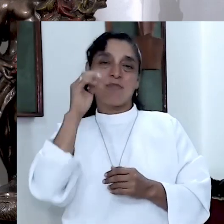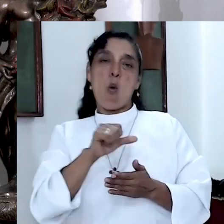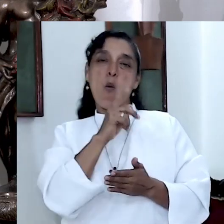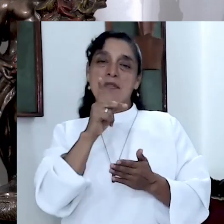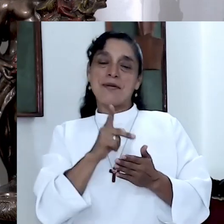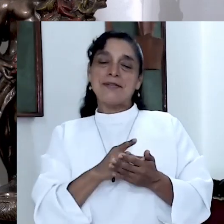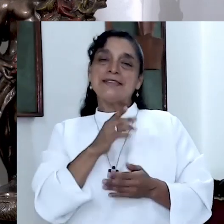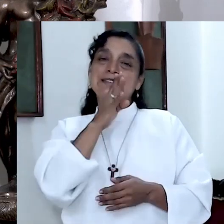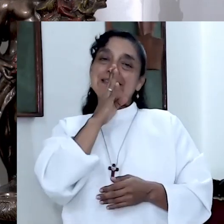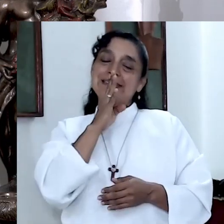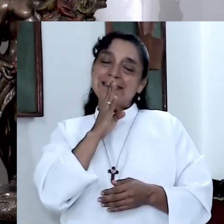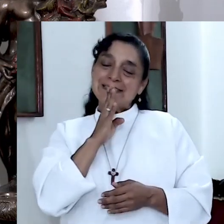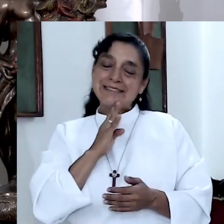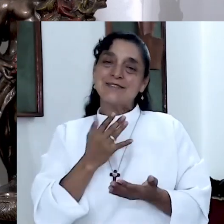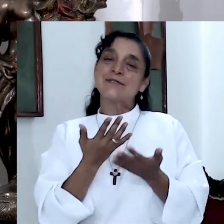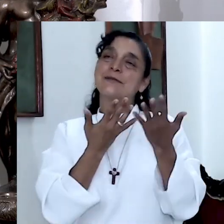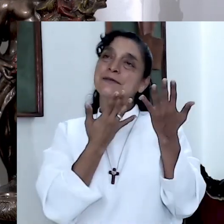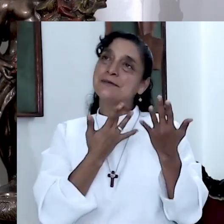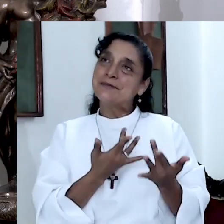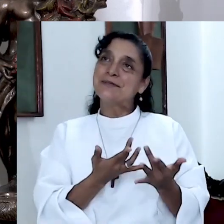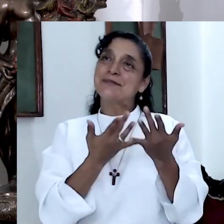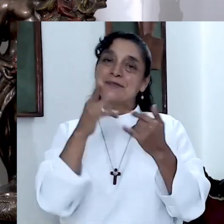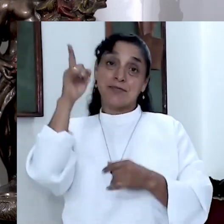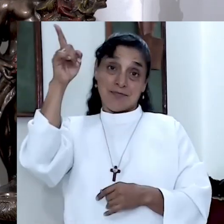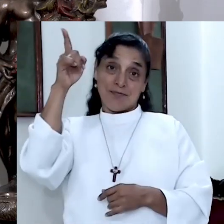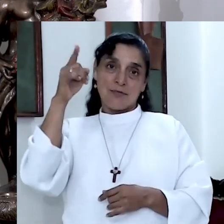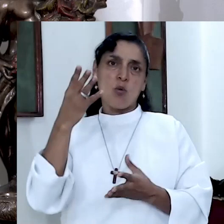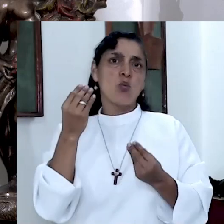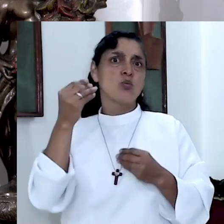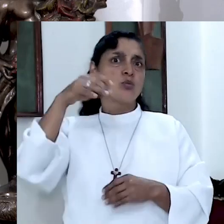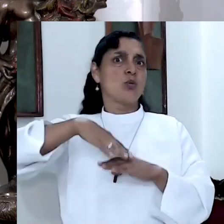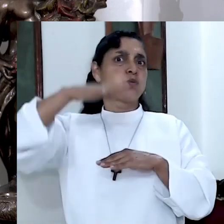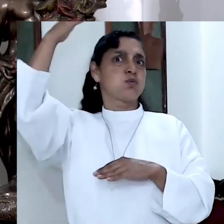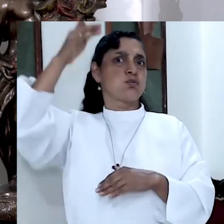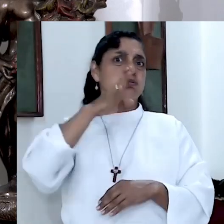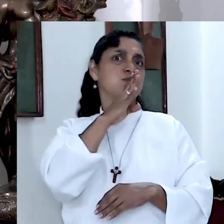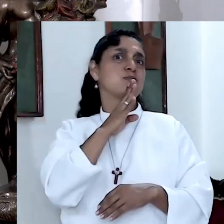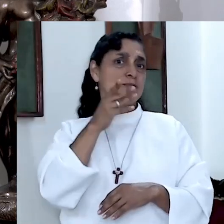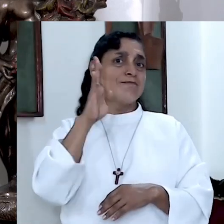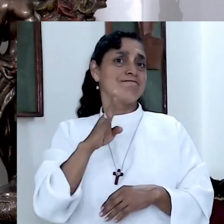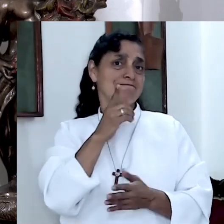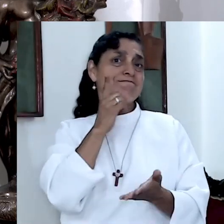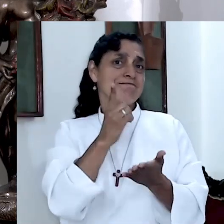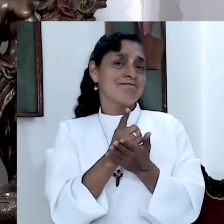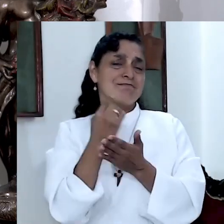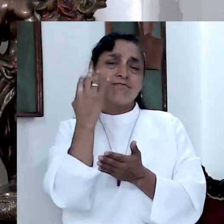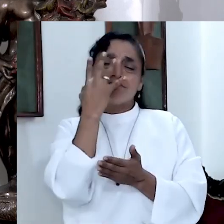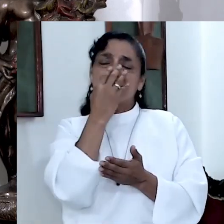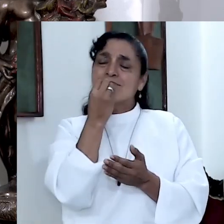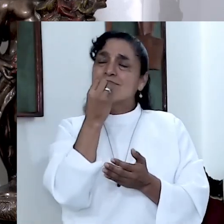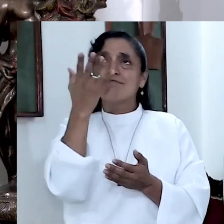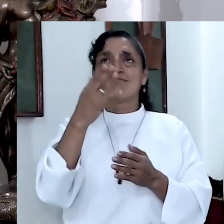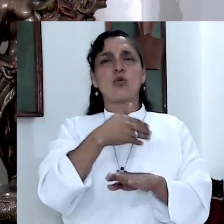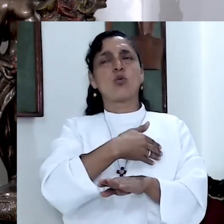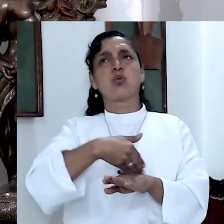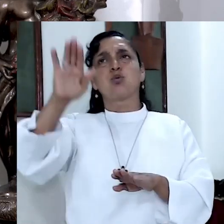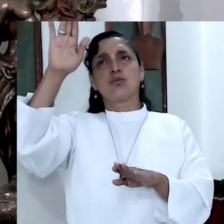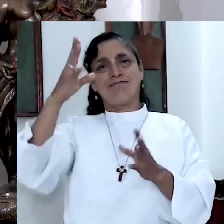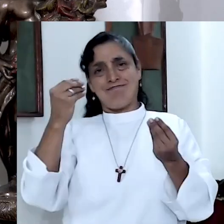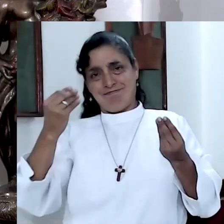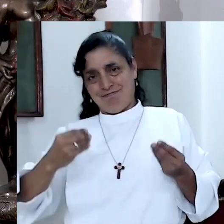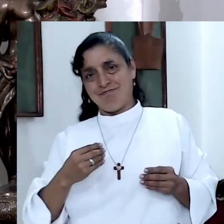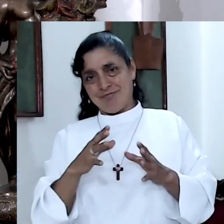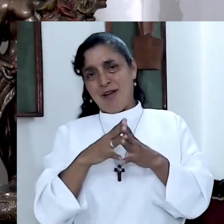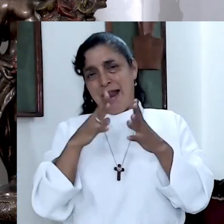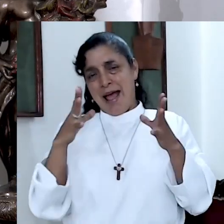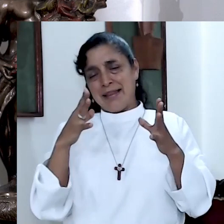repito, sabe esperar. La paciencia de Dios realmente es infinita. Y ven ustedes, casi todas